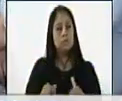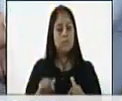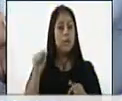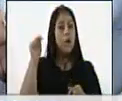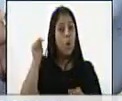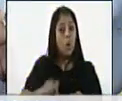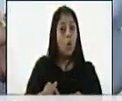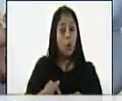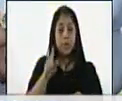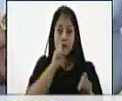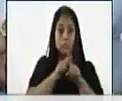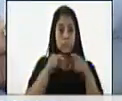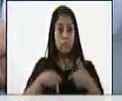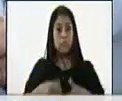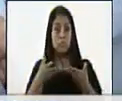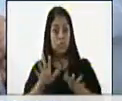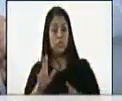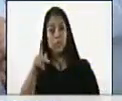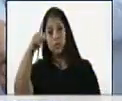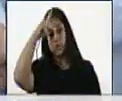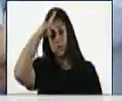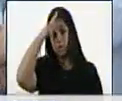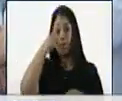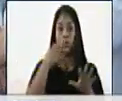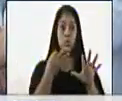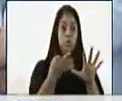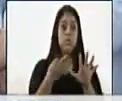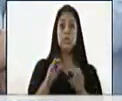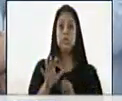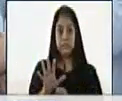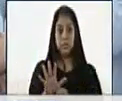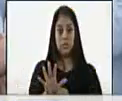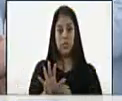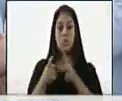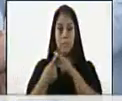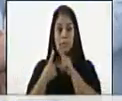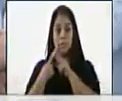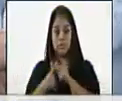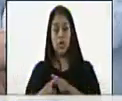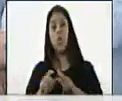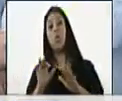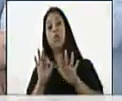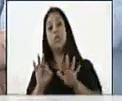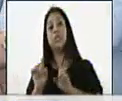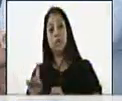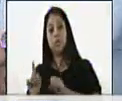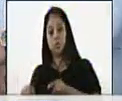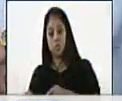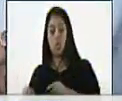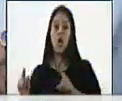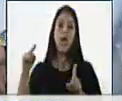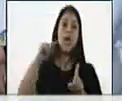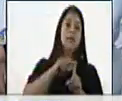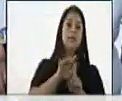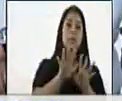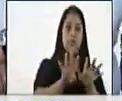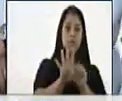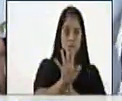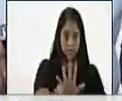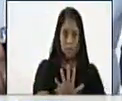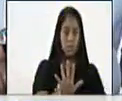está la obra del kilómetro 85, desde el kilómetro 81 hasta el 95, no solo es